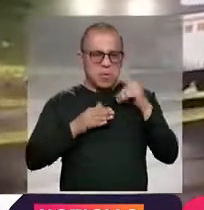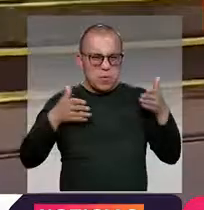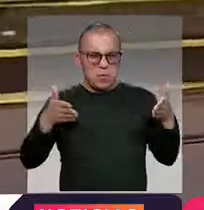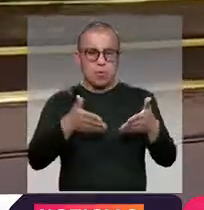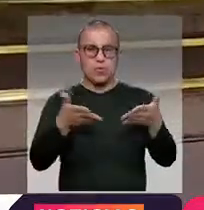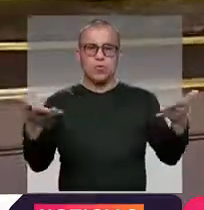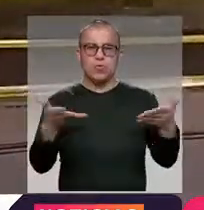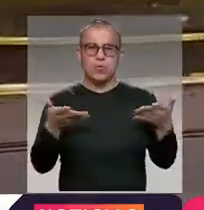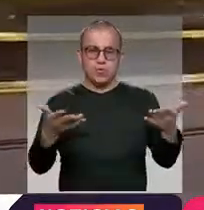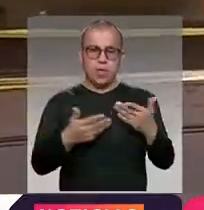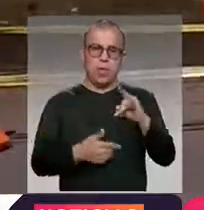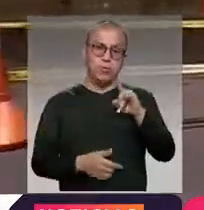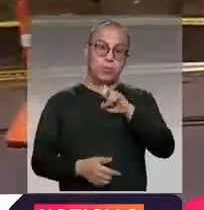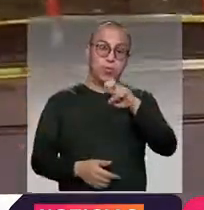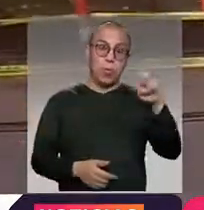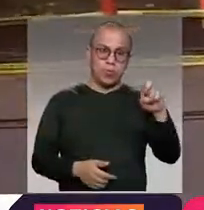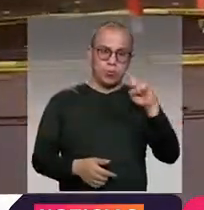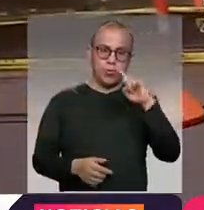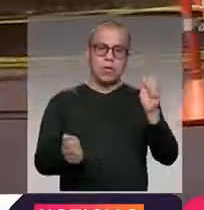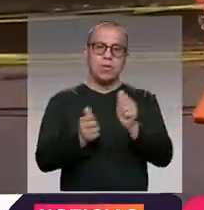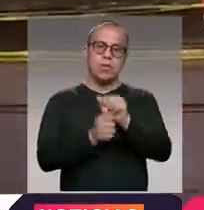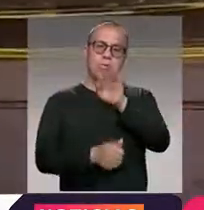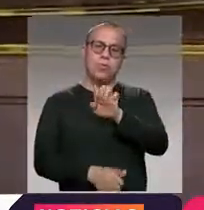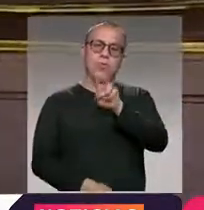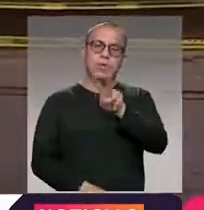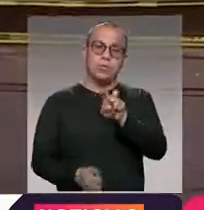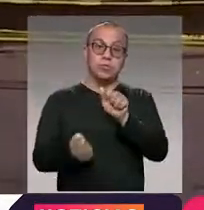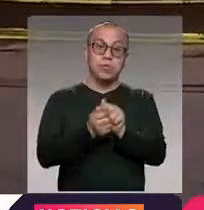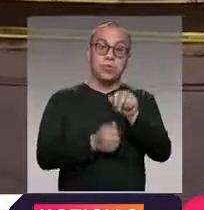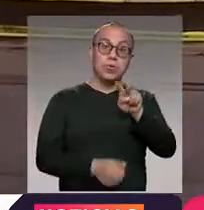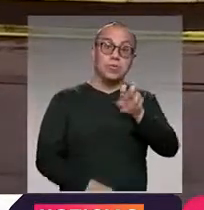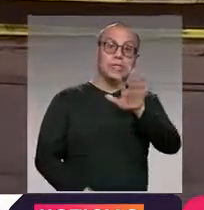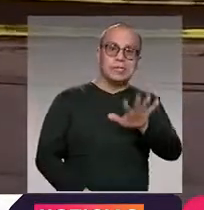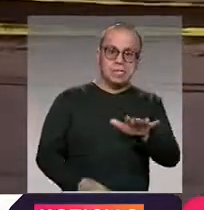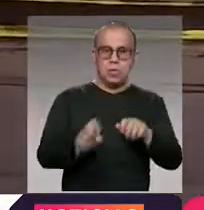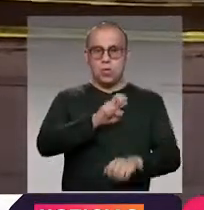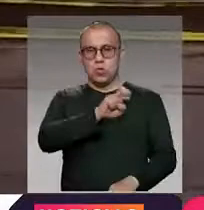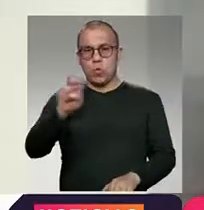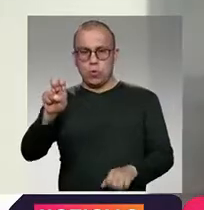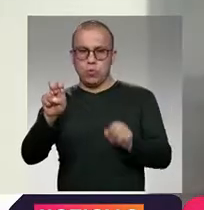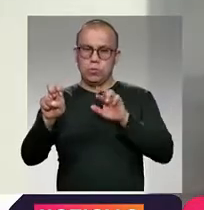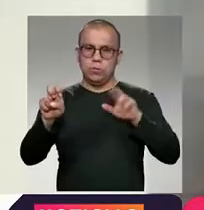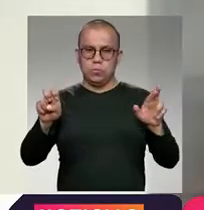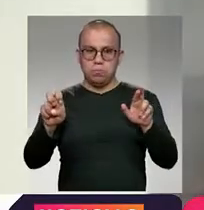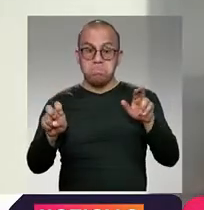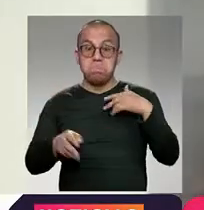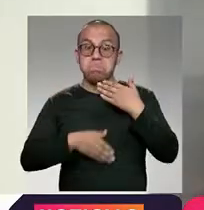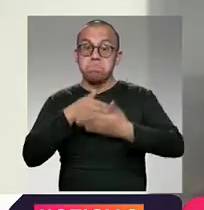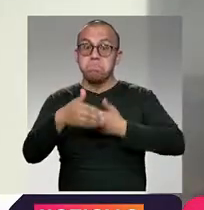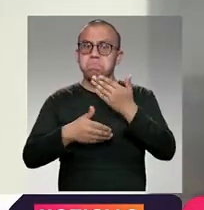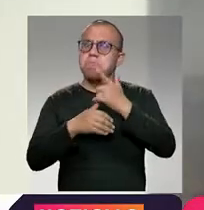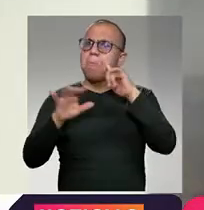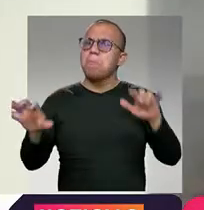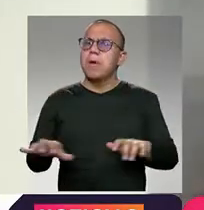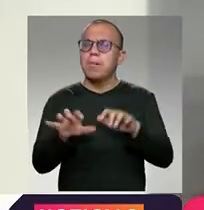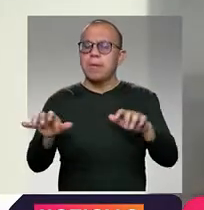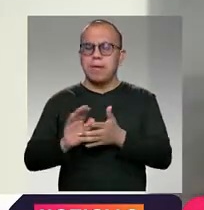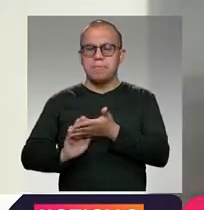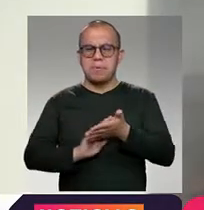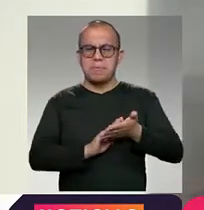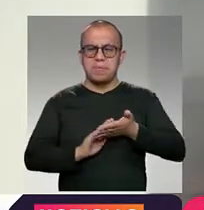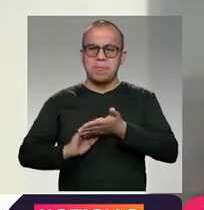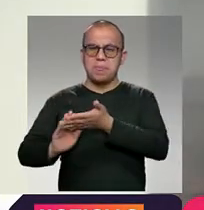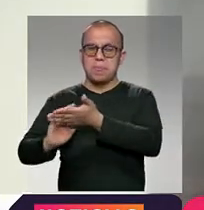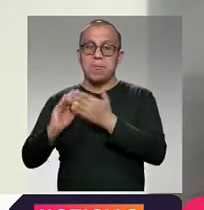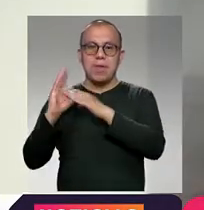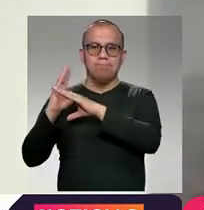es en la paralela de la autopista norte, entre calles 92 y 95, sentido norte-sur. Van a estar haciendo actividades de mantenimiento,